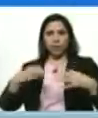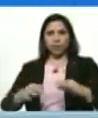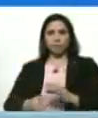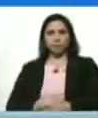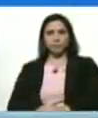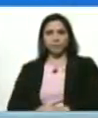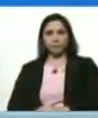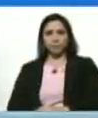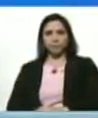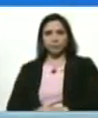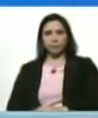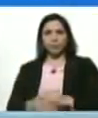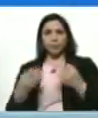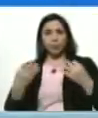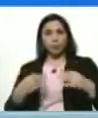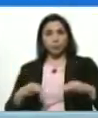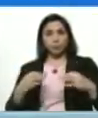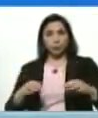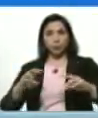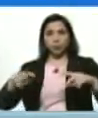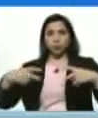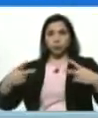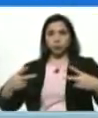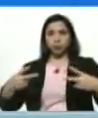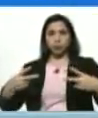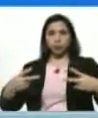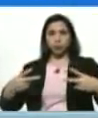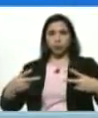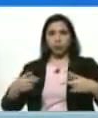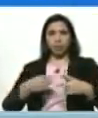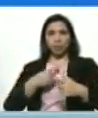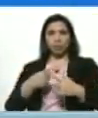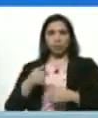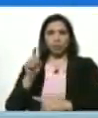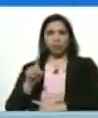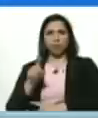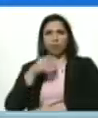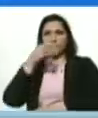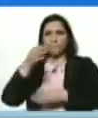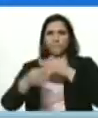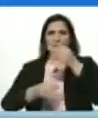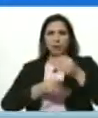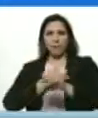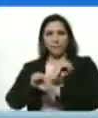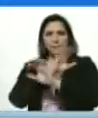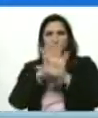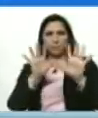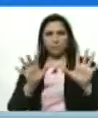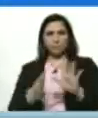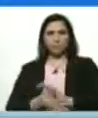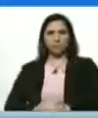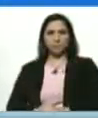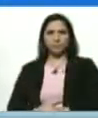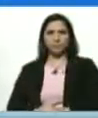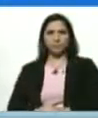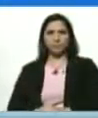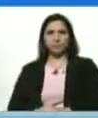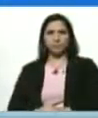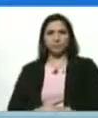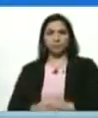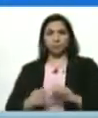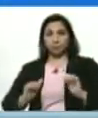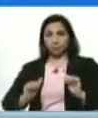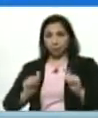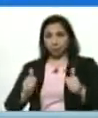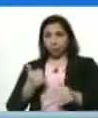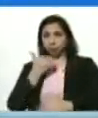hacia una nueva situación que es necesario explicar muy bien a partir